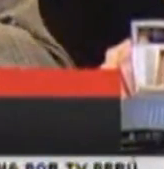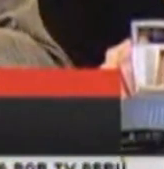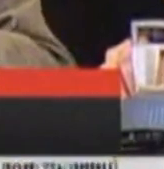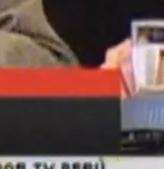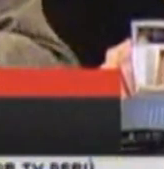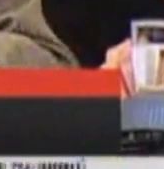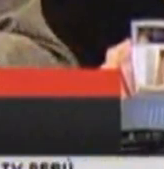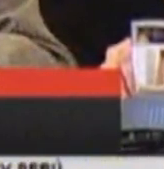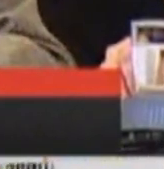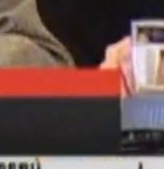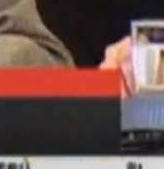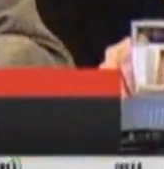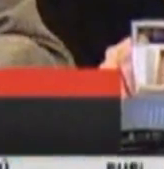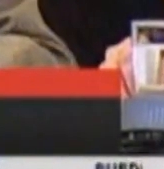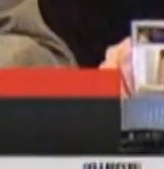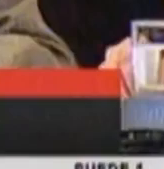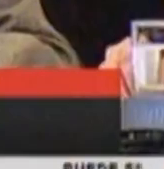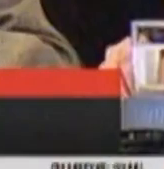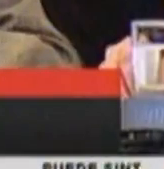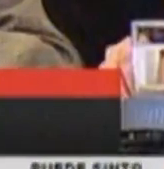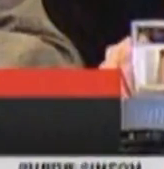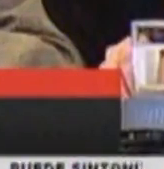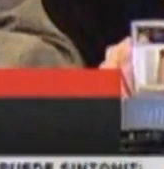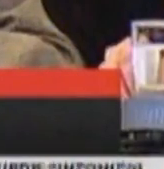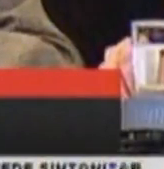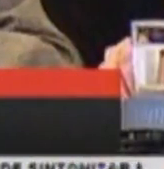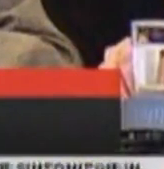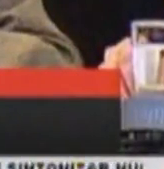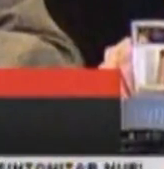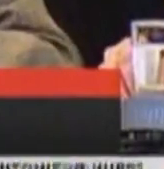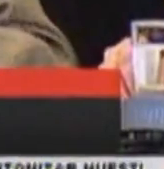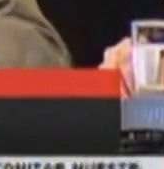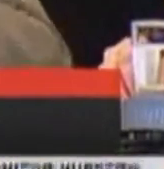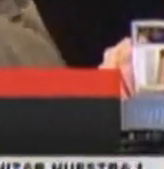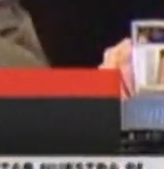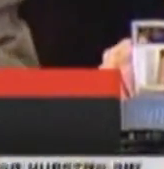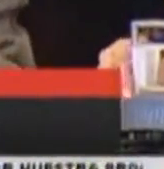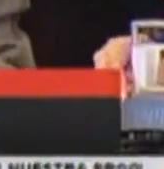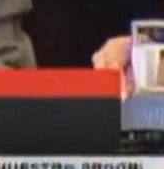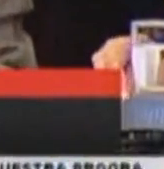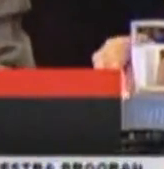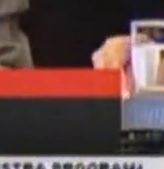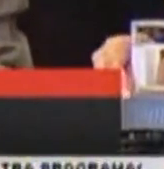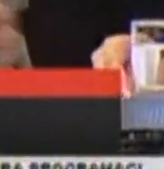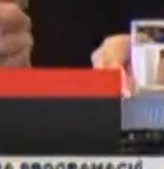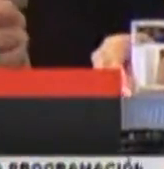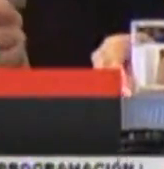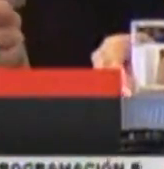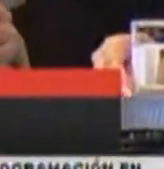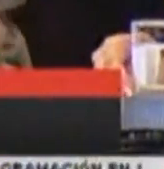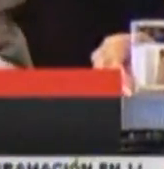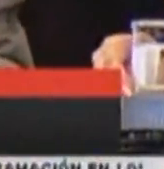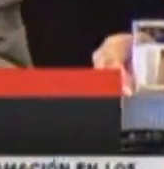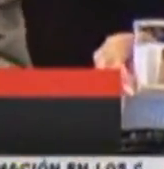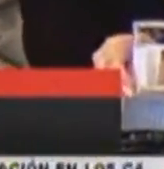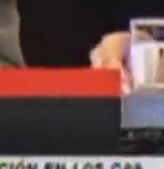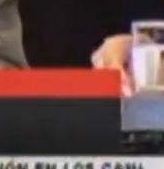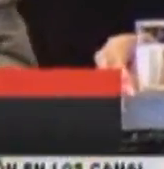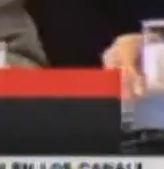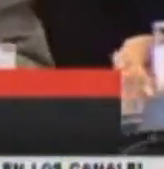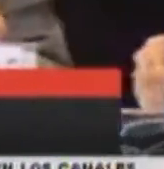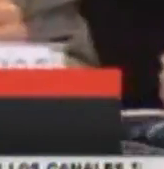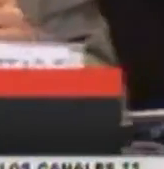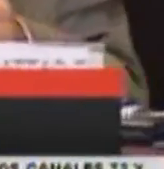esa información que no está fácilmente disponible todavía. Gracias. Muchas gracias. Agradecemos